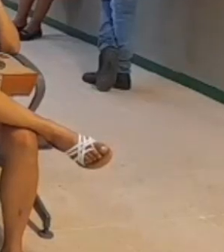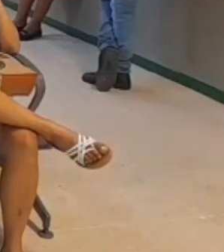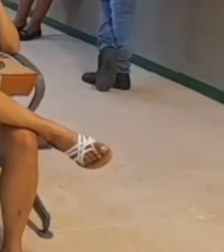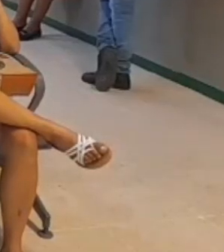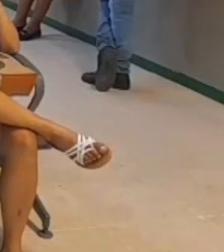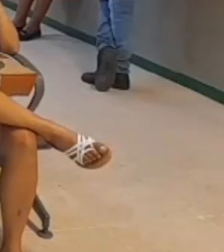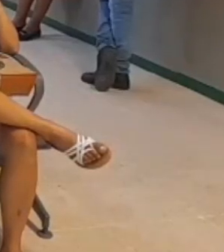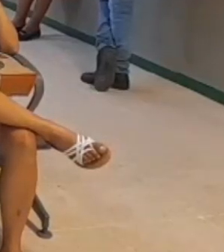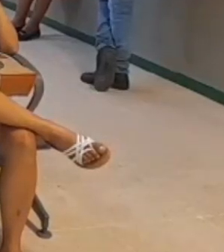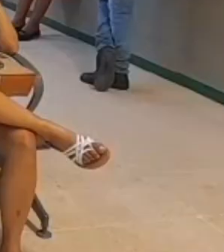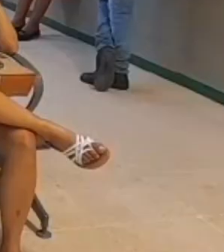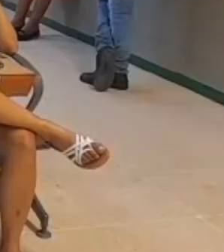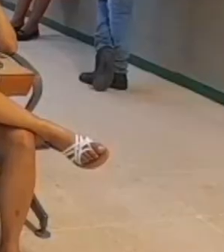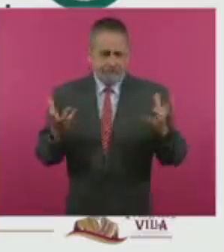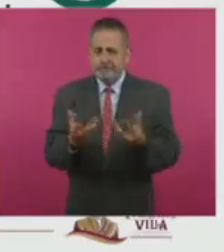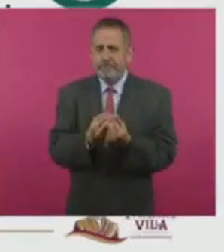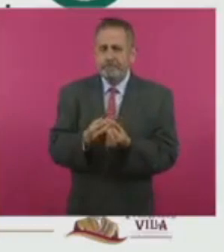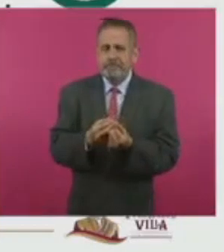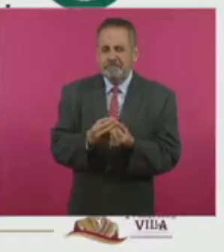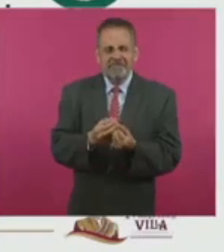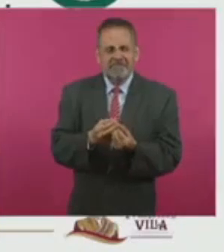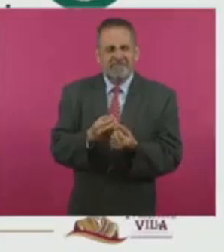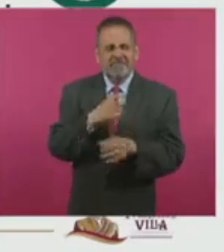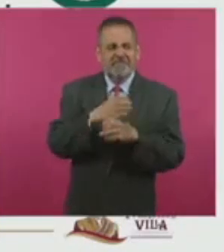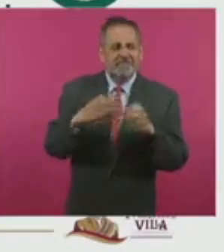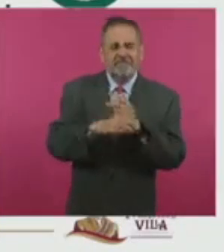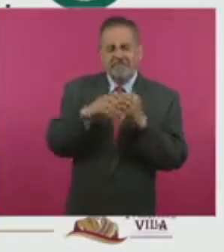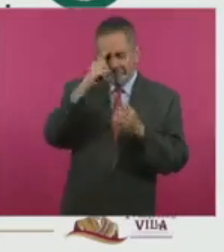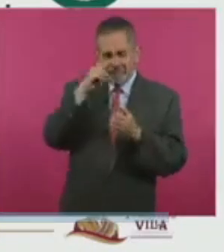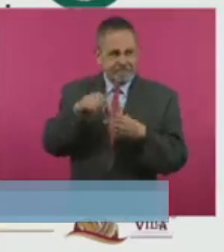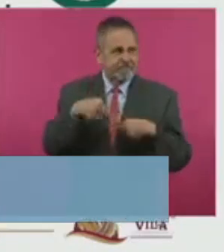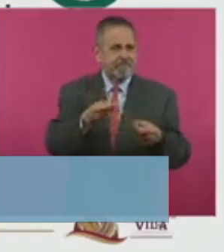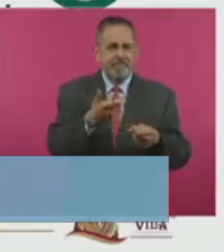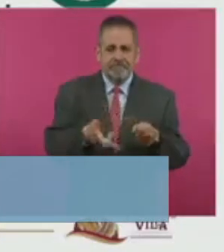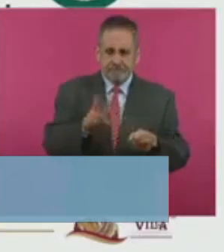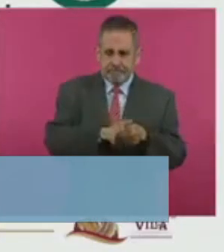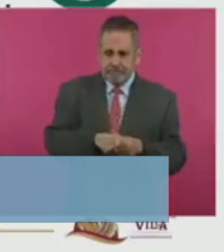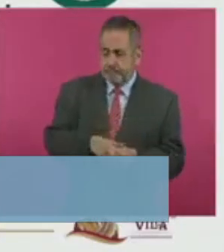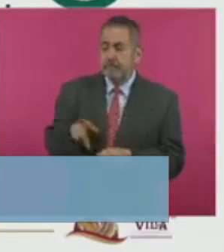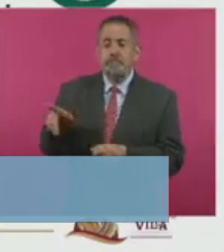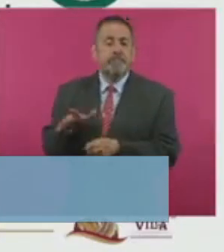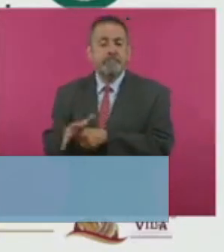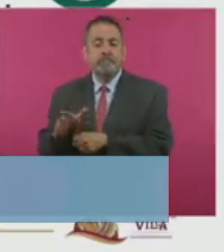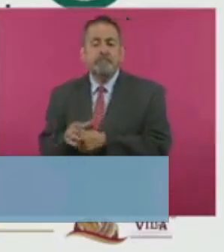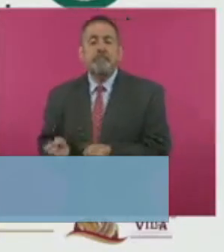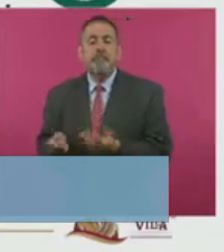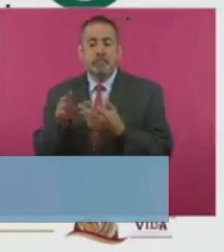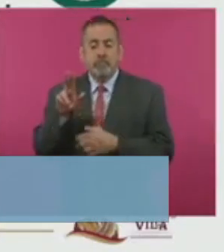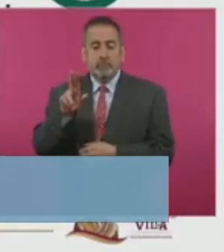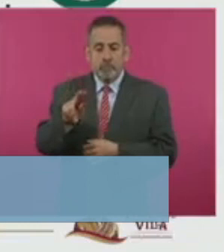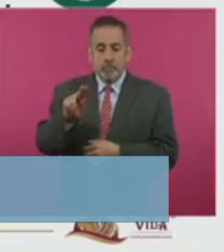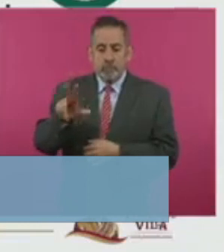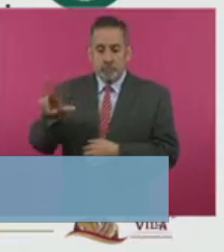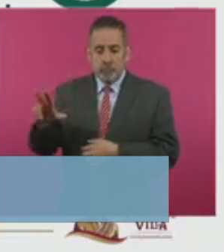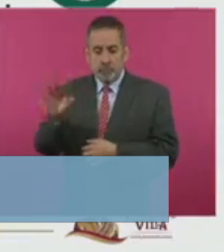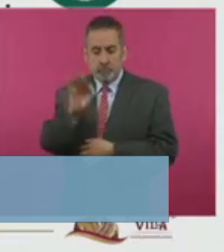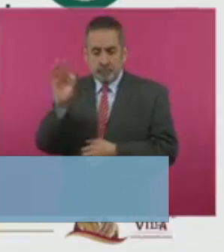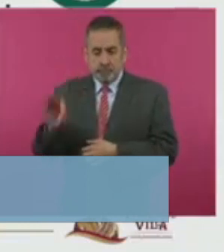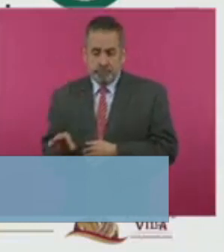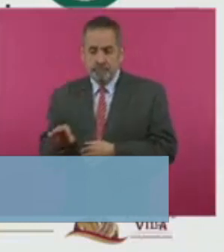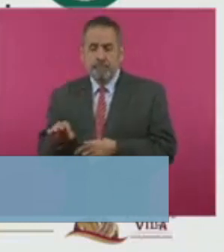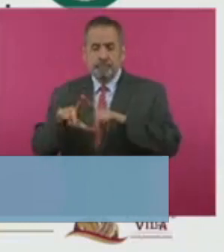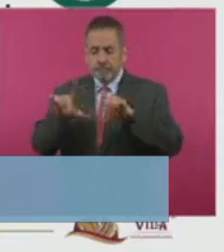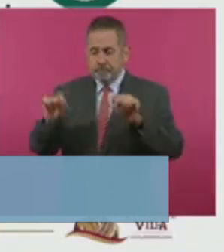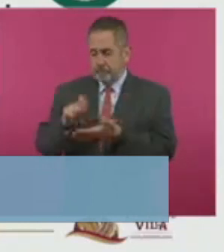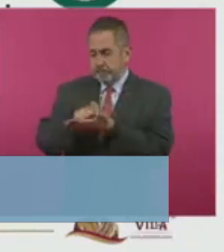distintos hospitales del Estado el abasto reportado por el Estado de Guerrero es del 88% a la fecha es